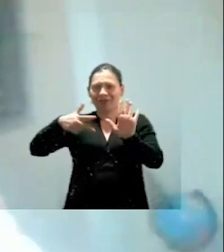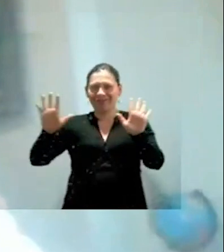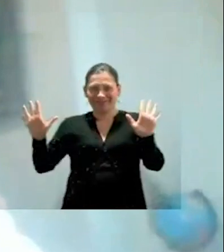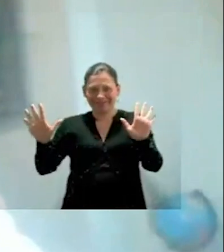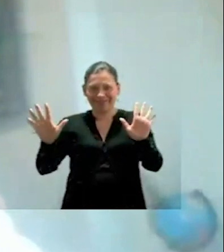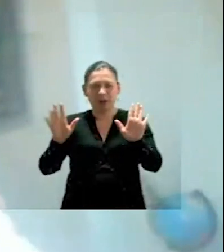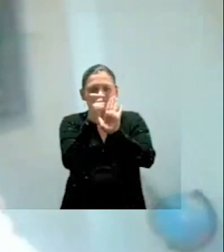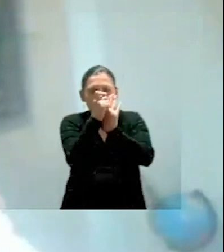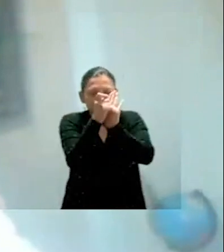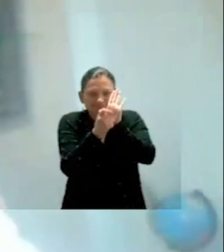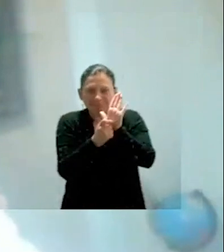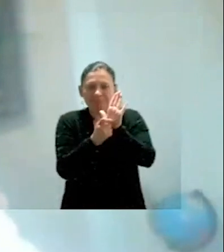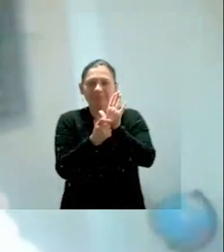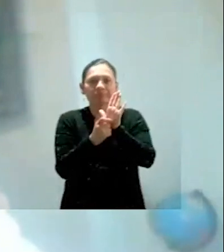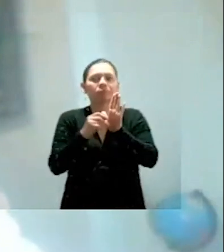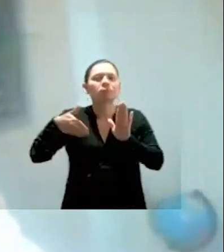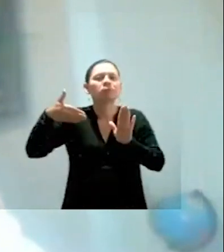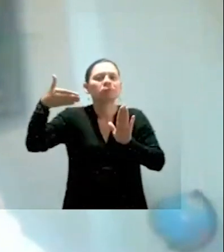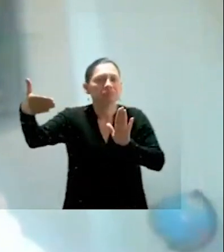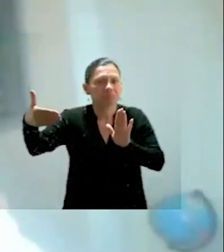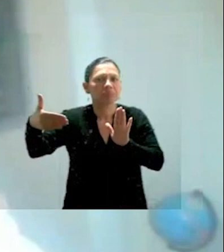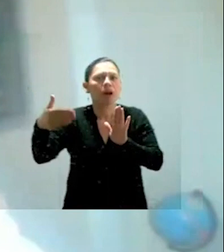están destinados a